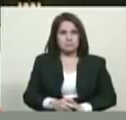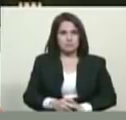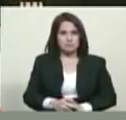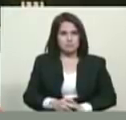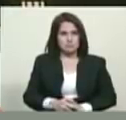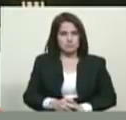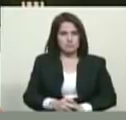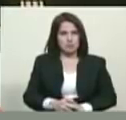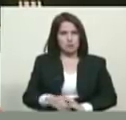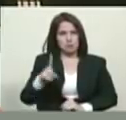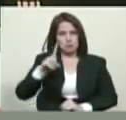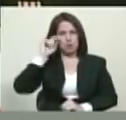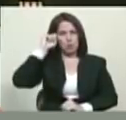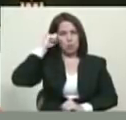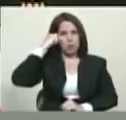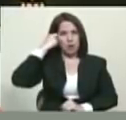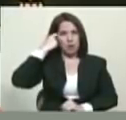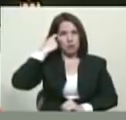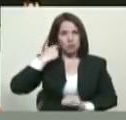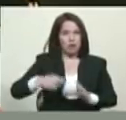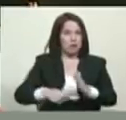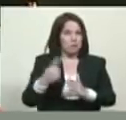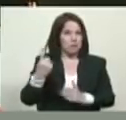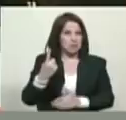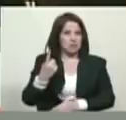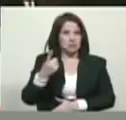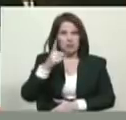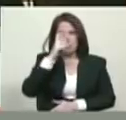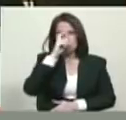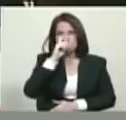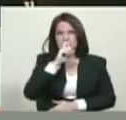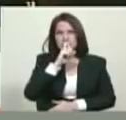acuerdo una vez, creo era